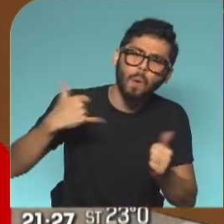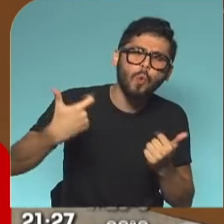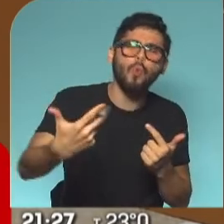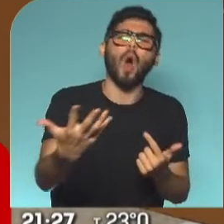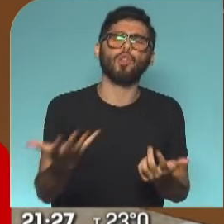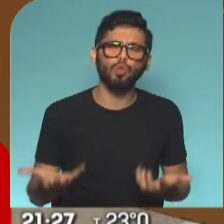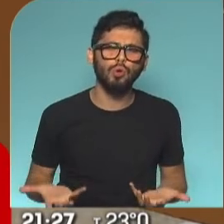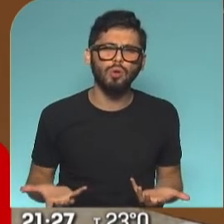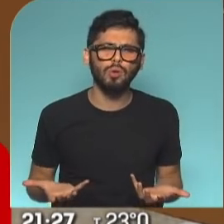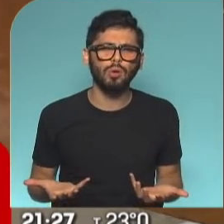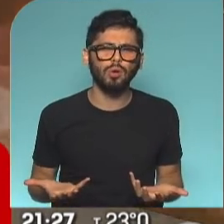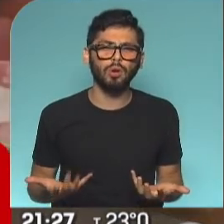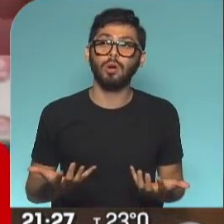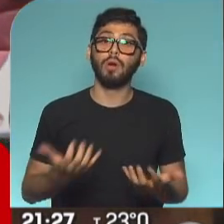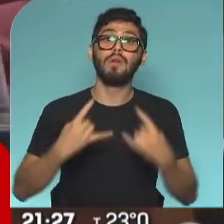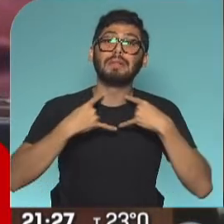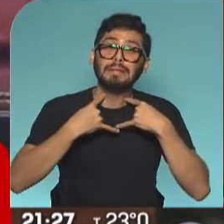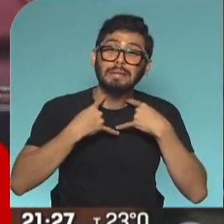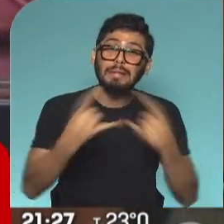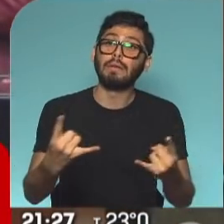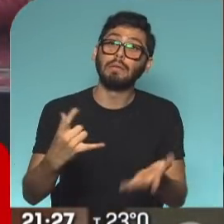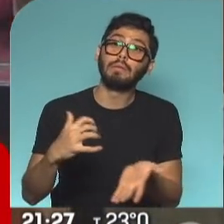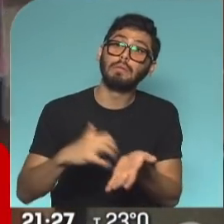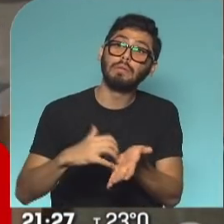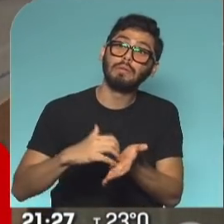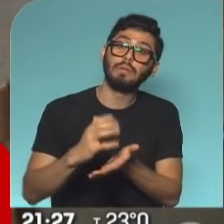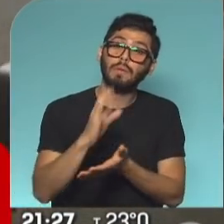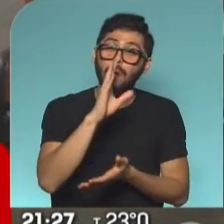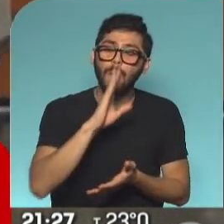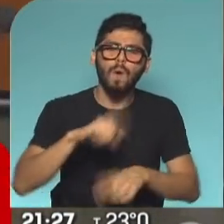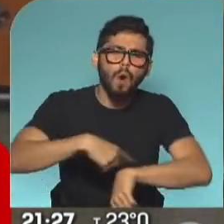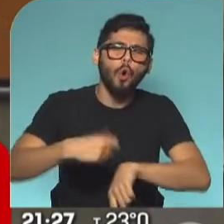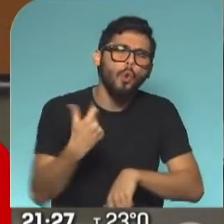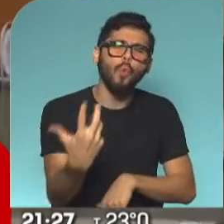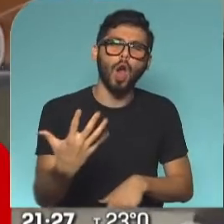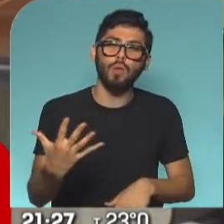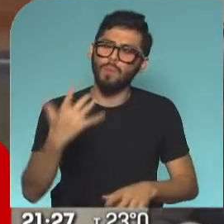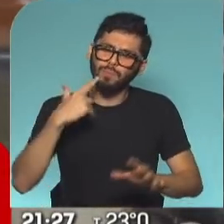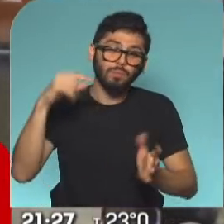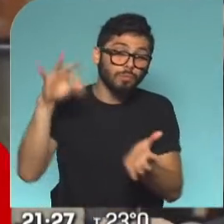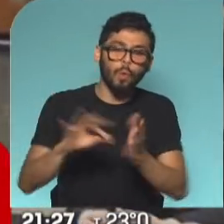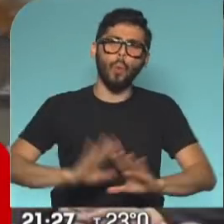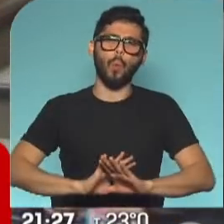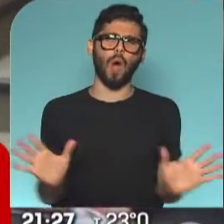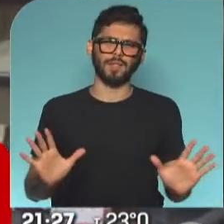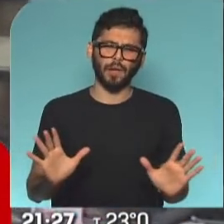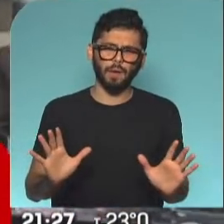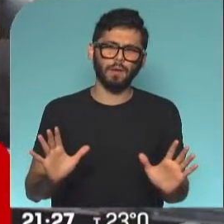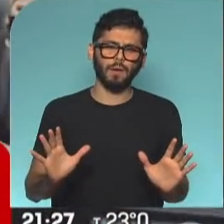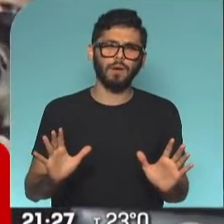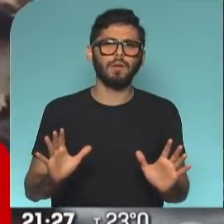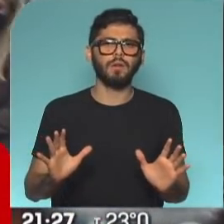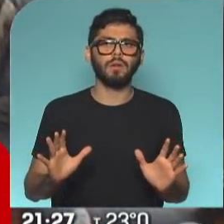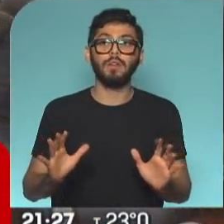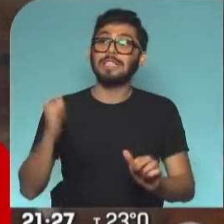vamos a esperar para alzar la voz y decir basta, este fue el punto final? Y empezar a escribir otra